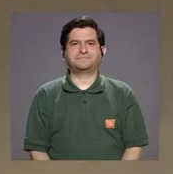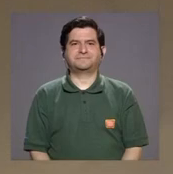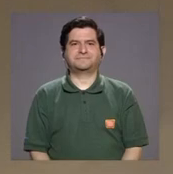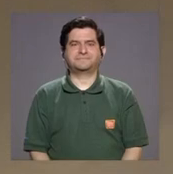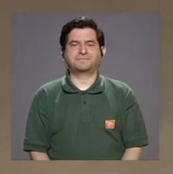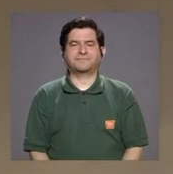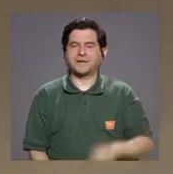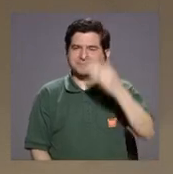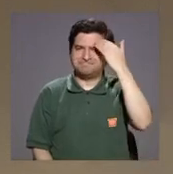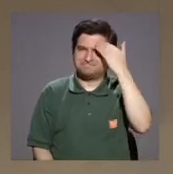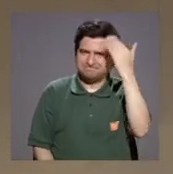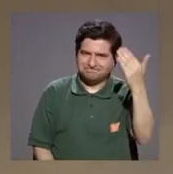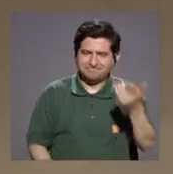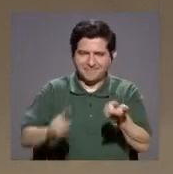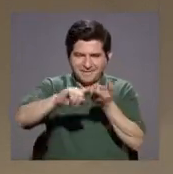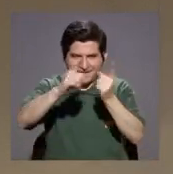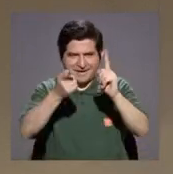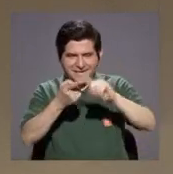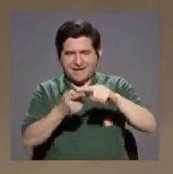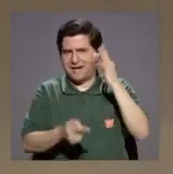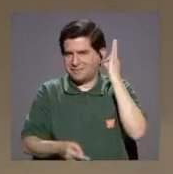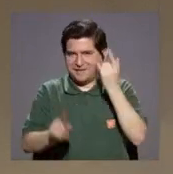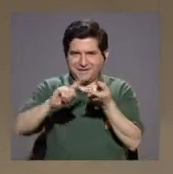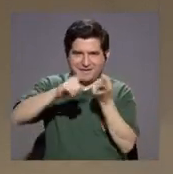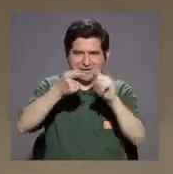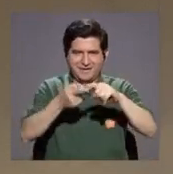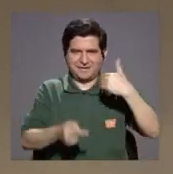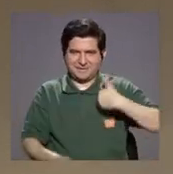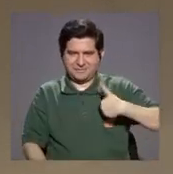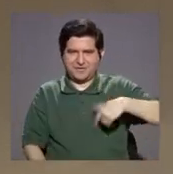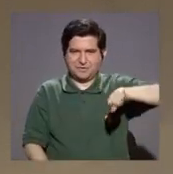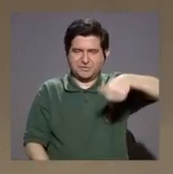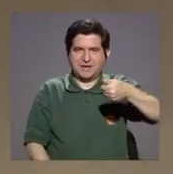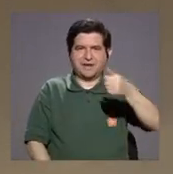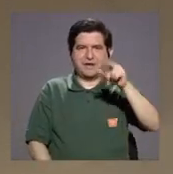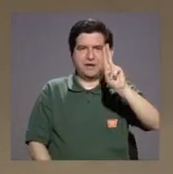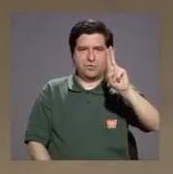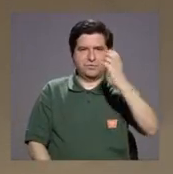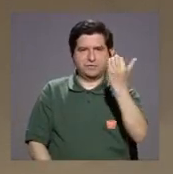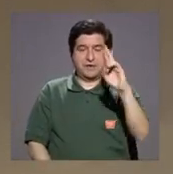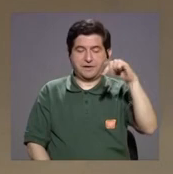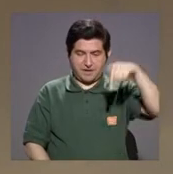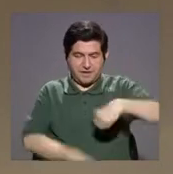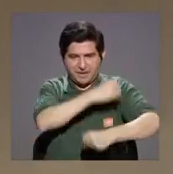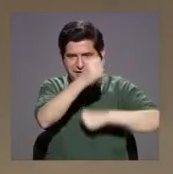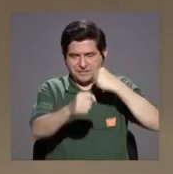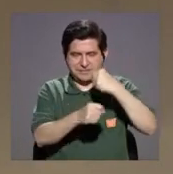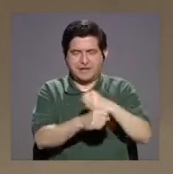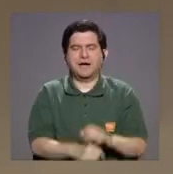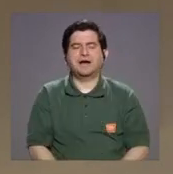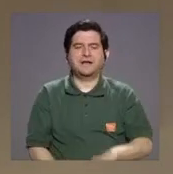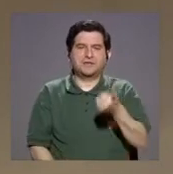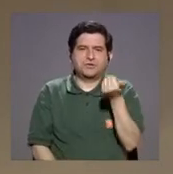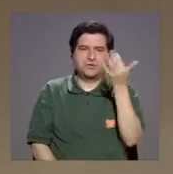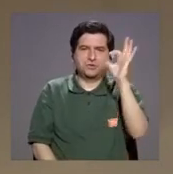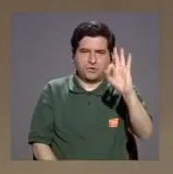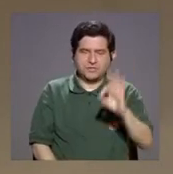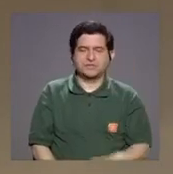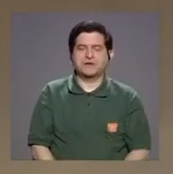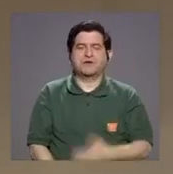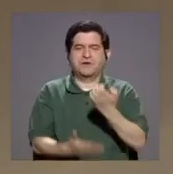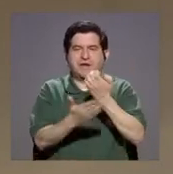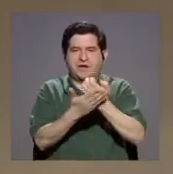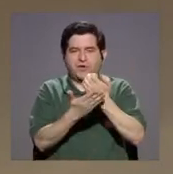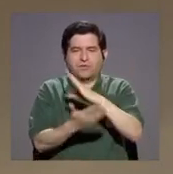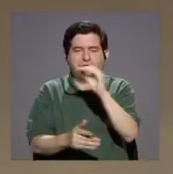los saludamos amigas y amigos de canal user en este año 19 de economía y